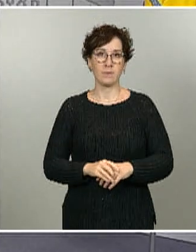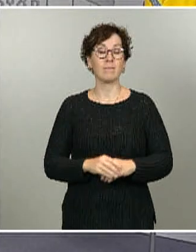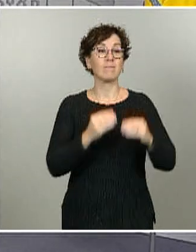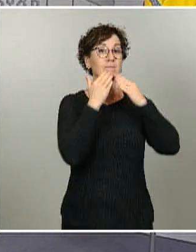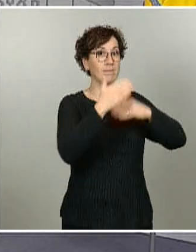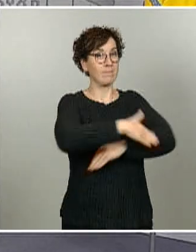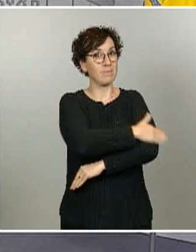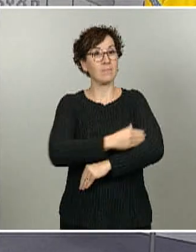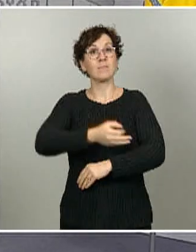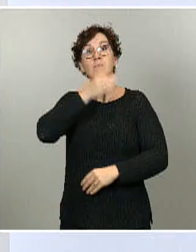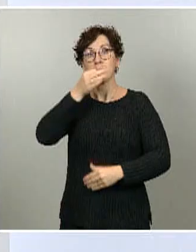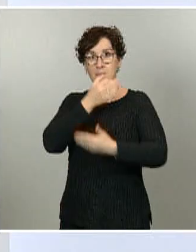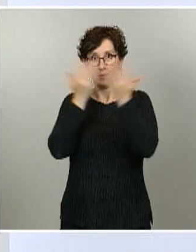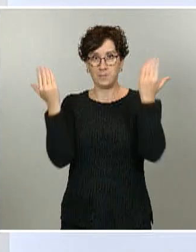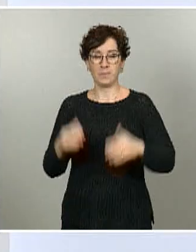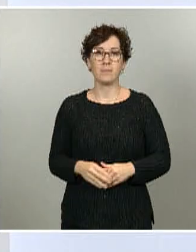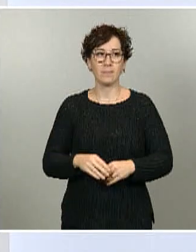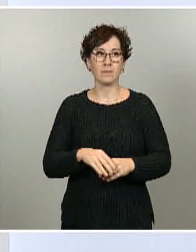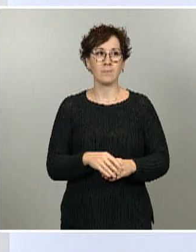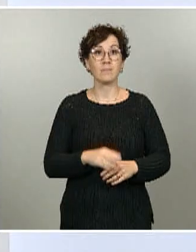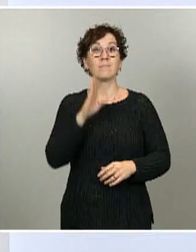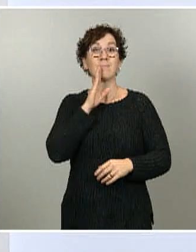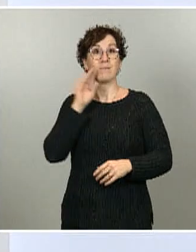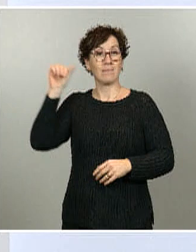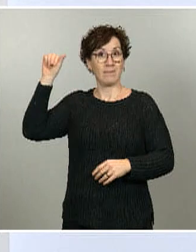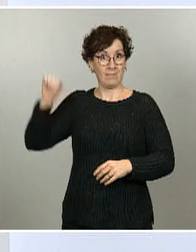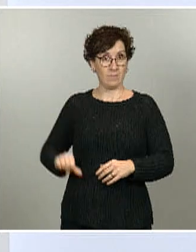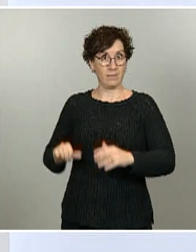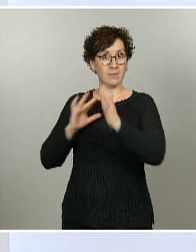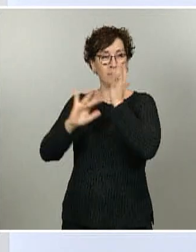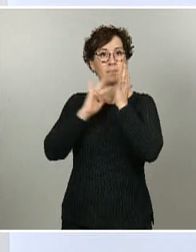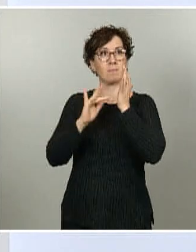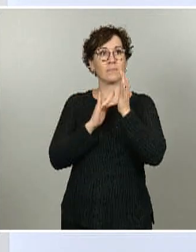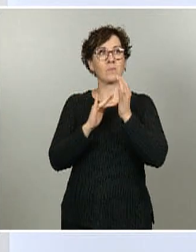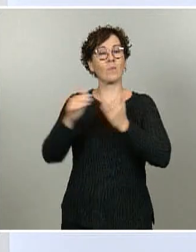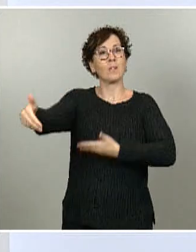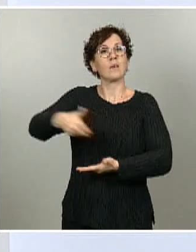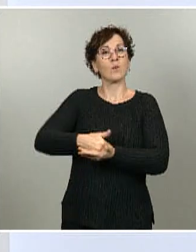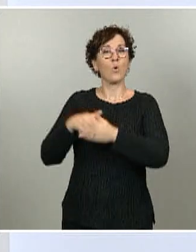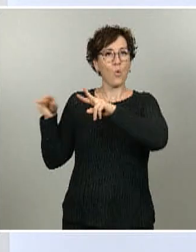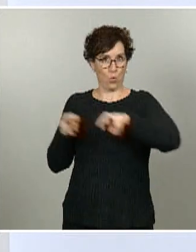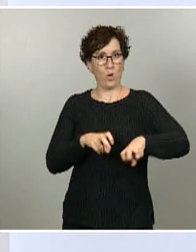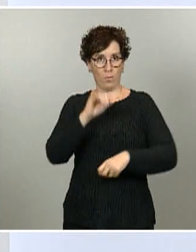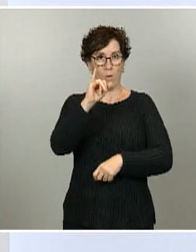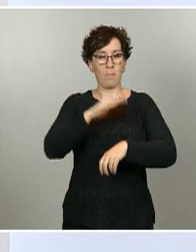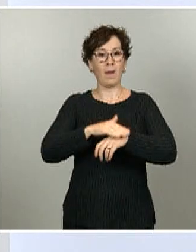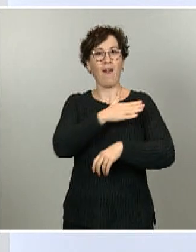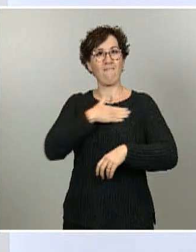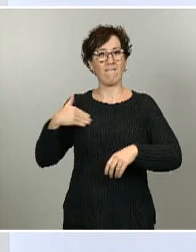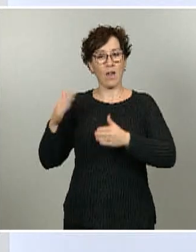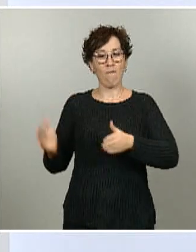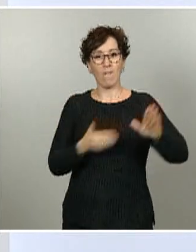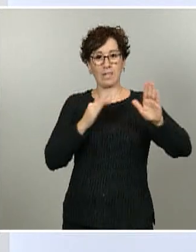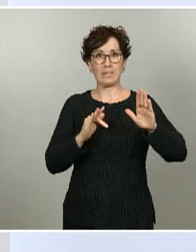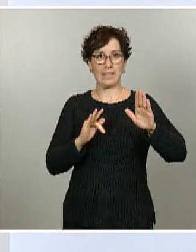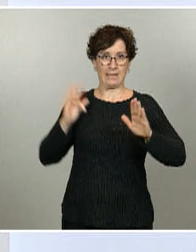a todos. Bueno, como comenta el ministro, ha habido nuevas solicitudes para pasar de fase en diferentes comunidades